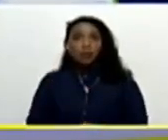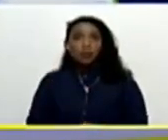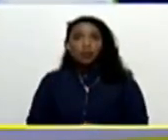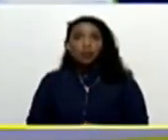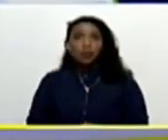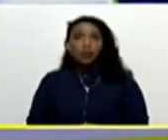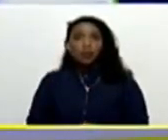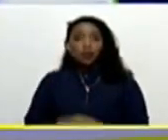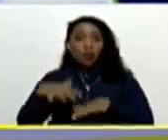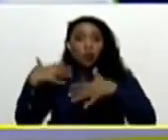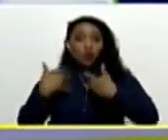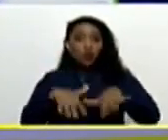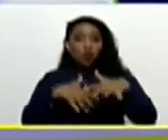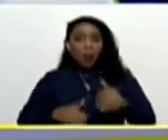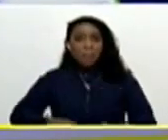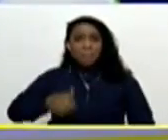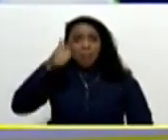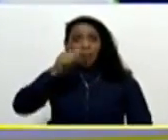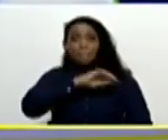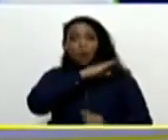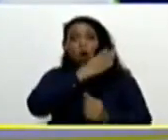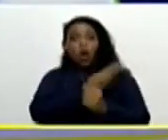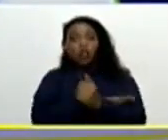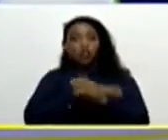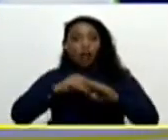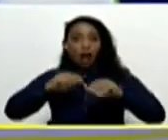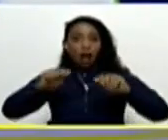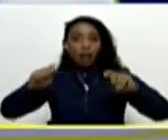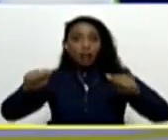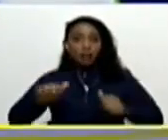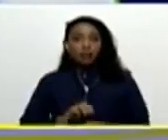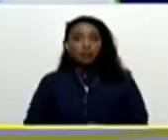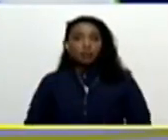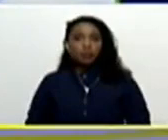al ejército más poderoso de la tierra.